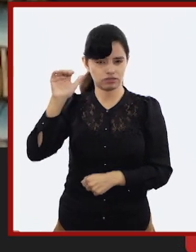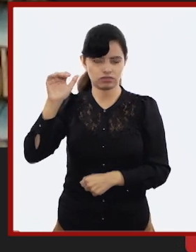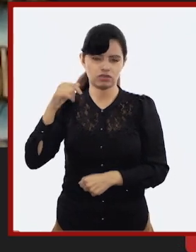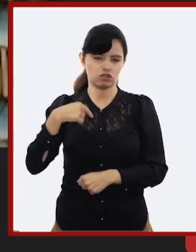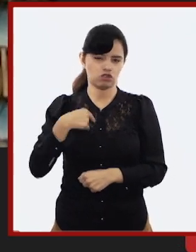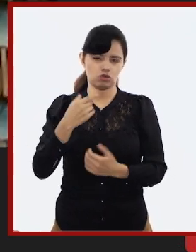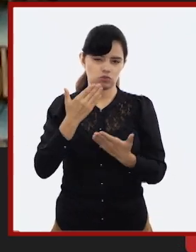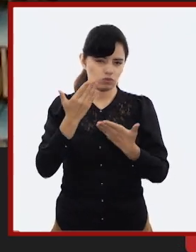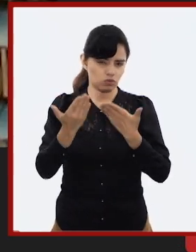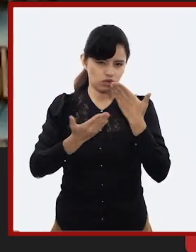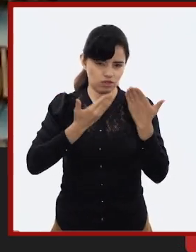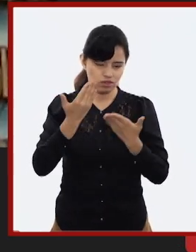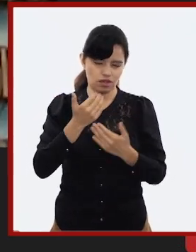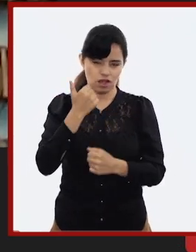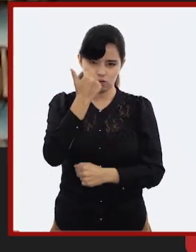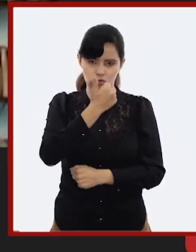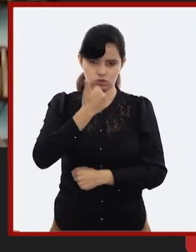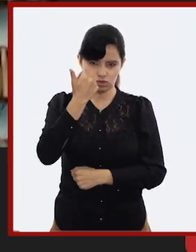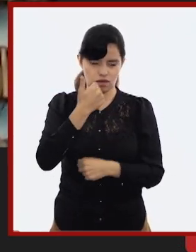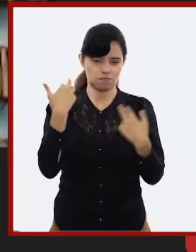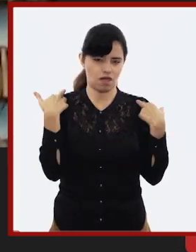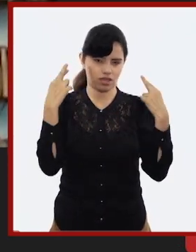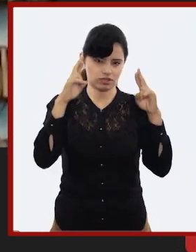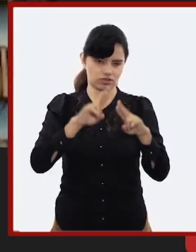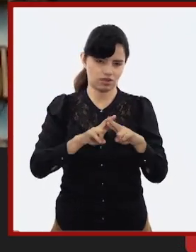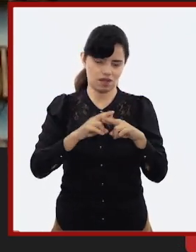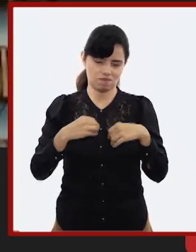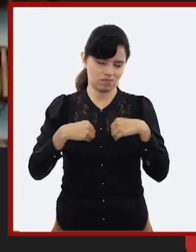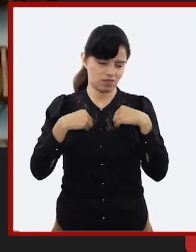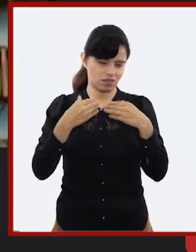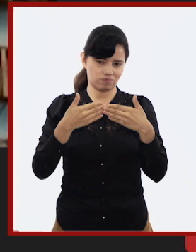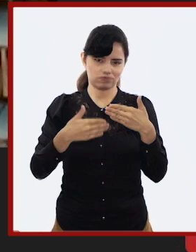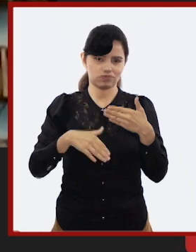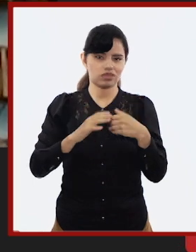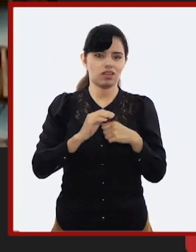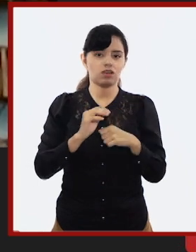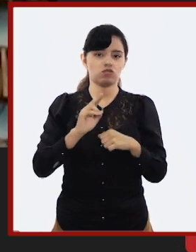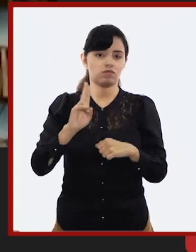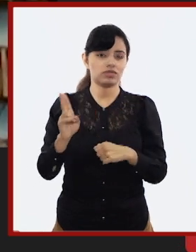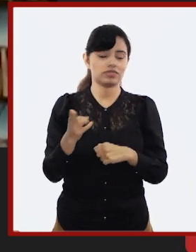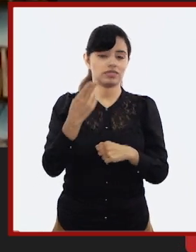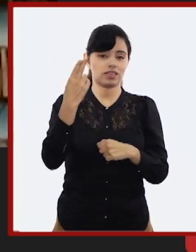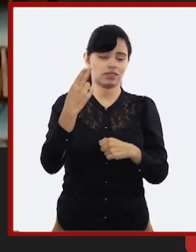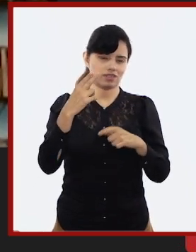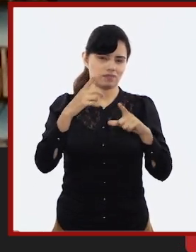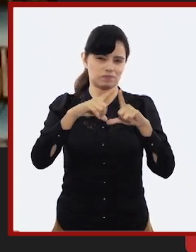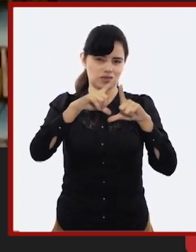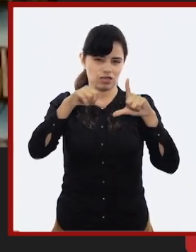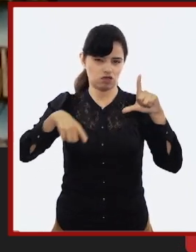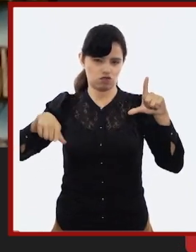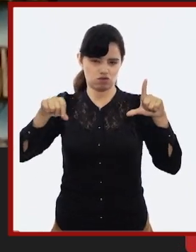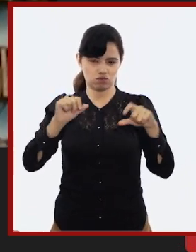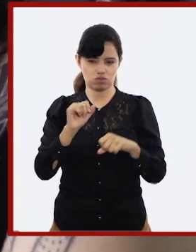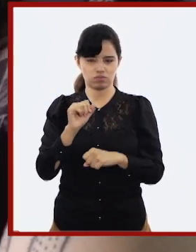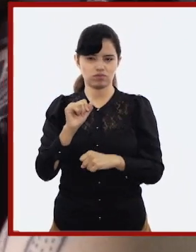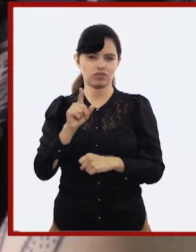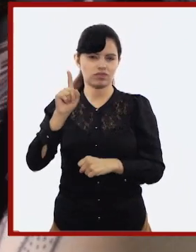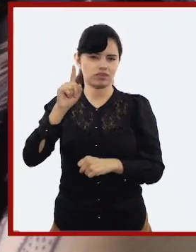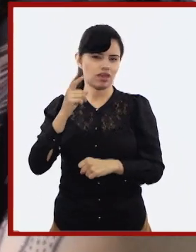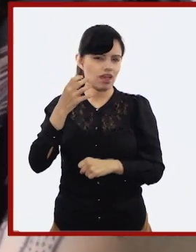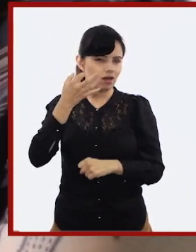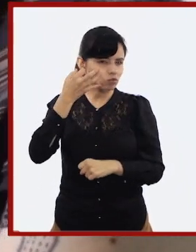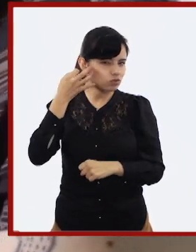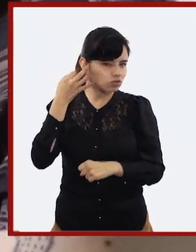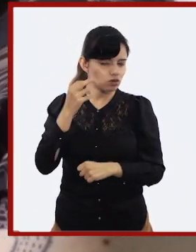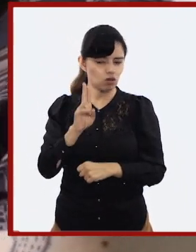pues he sido estudiante y maestra toda mi vida de la Universidad Nacional Autónoma de México, de la Facultad de